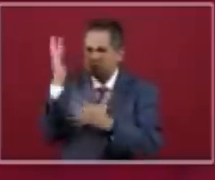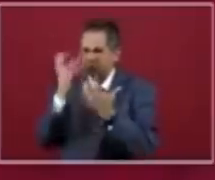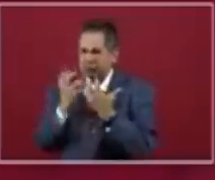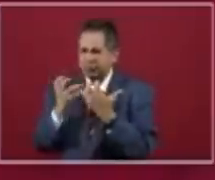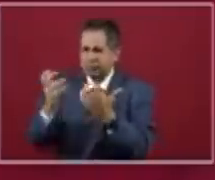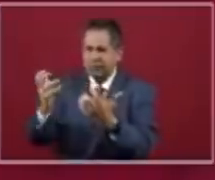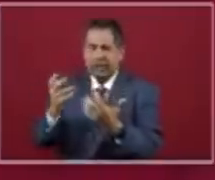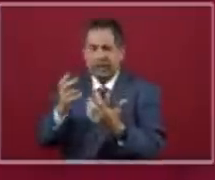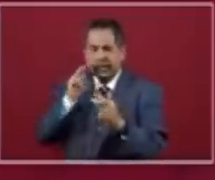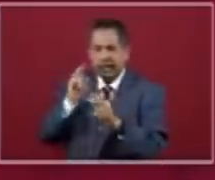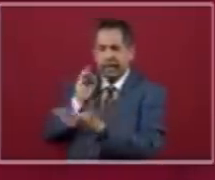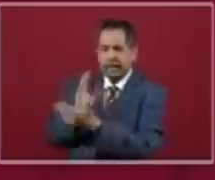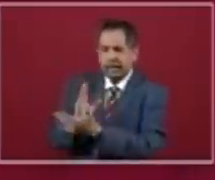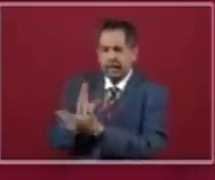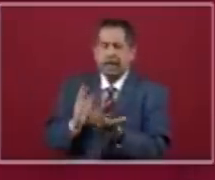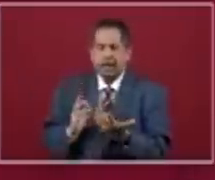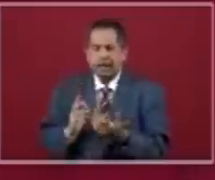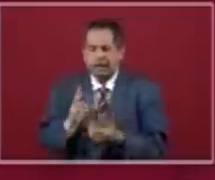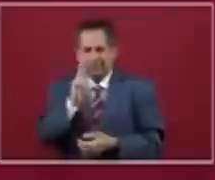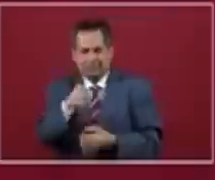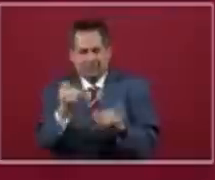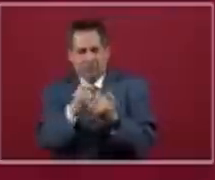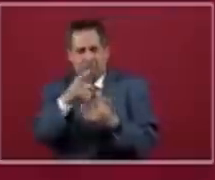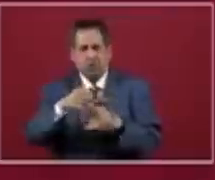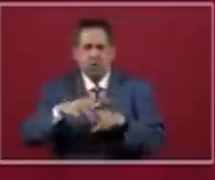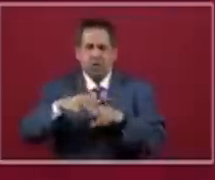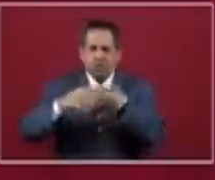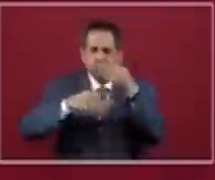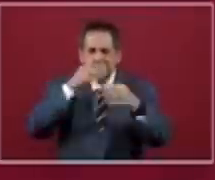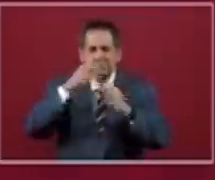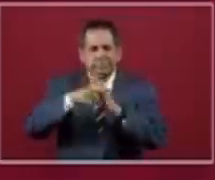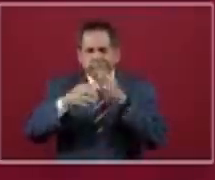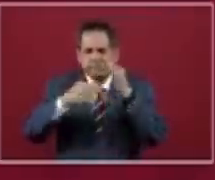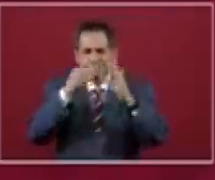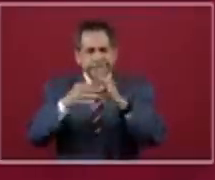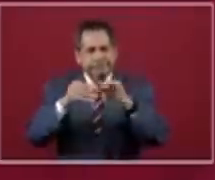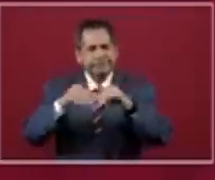Y ustedes que se dedican a la comunicación, pues